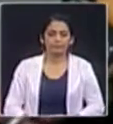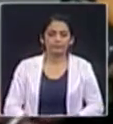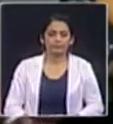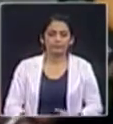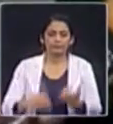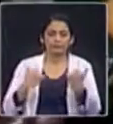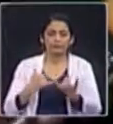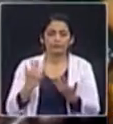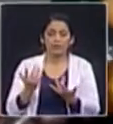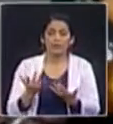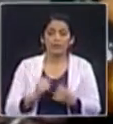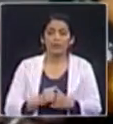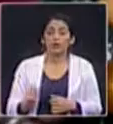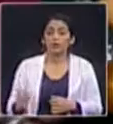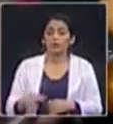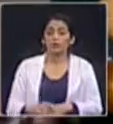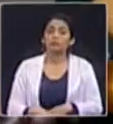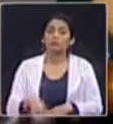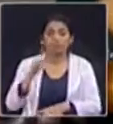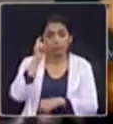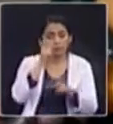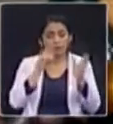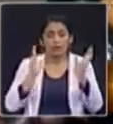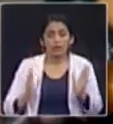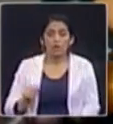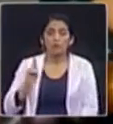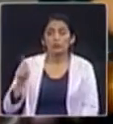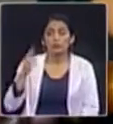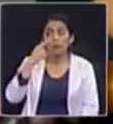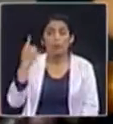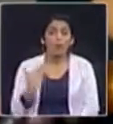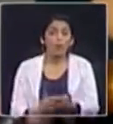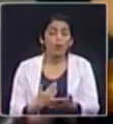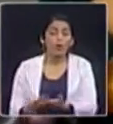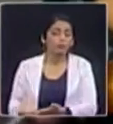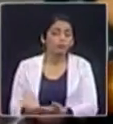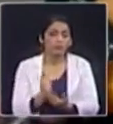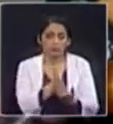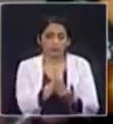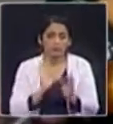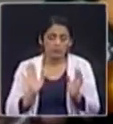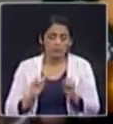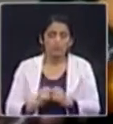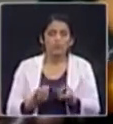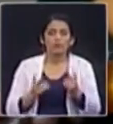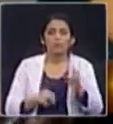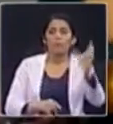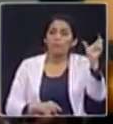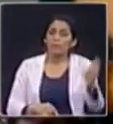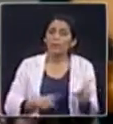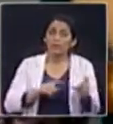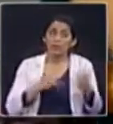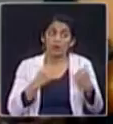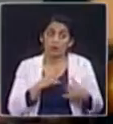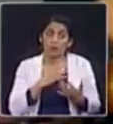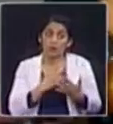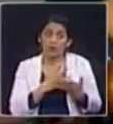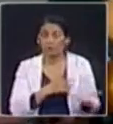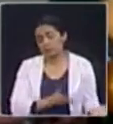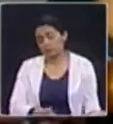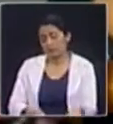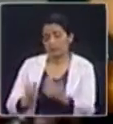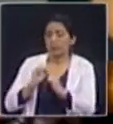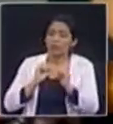Esperemos la audiencia de juicio para que el fiscal presente las pruebas y también el procesado, el imputado, tenga la